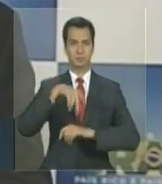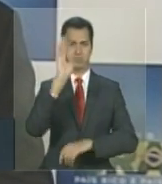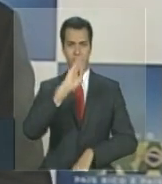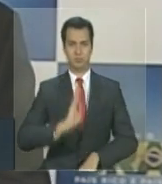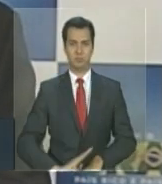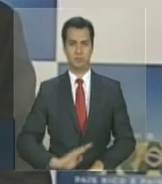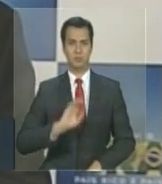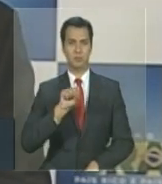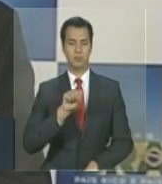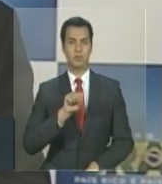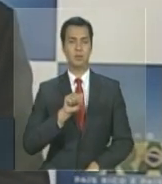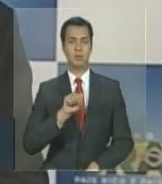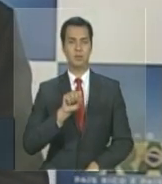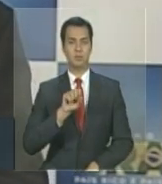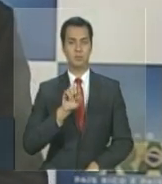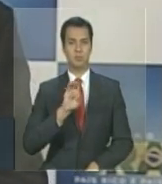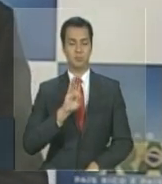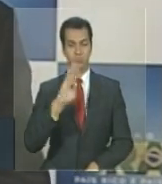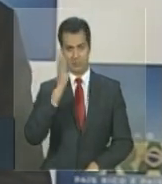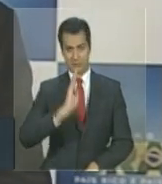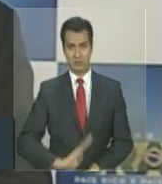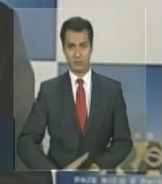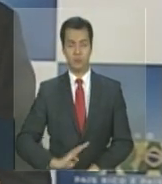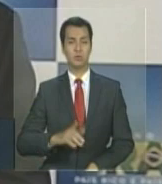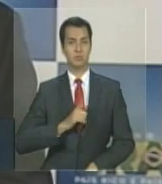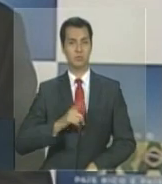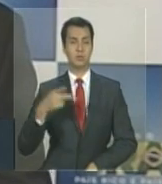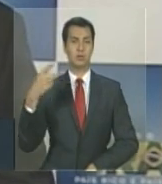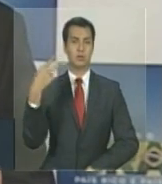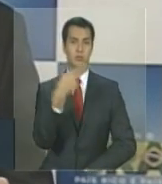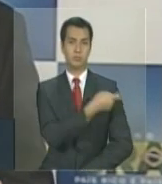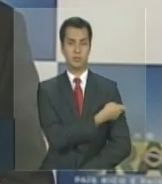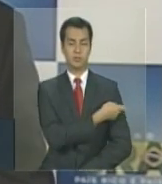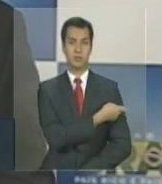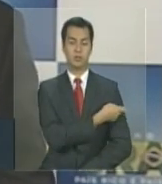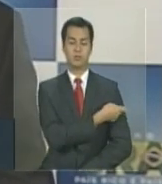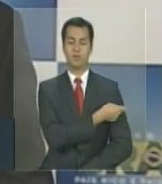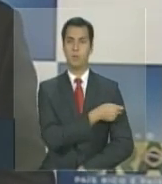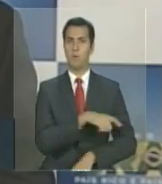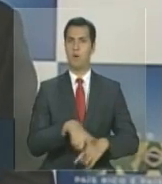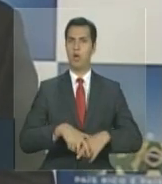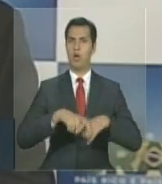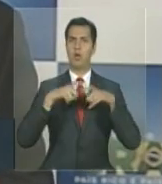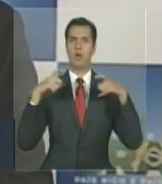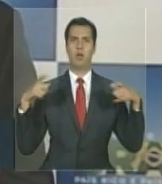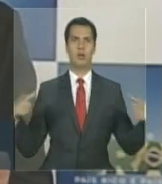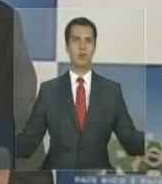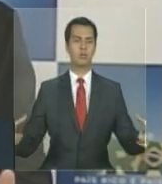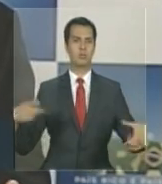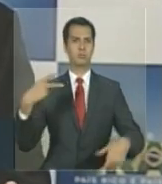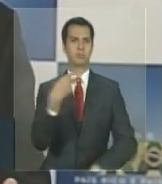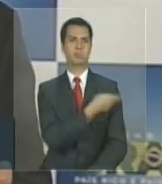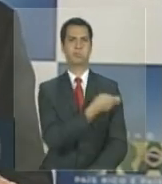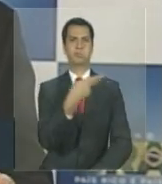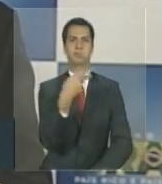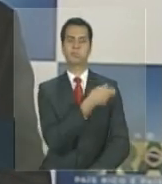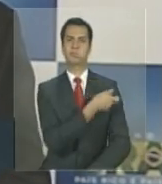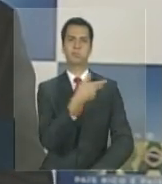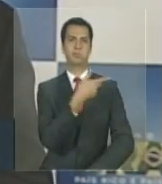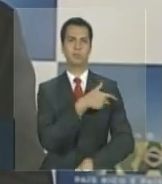Brasil hace la campaña de vacunación más grande de toda la América, la campaña pública